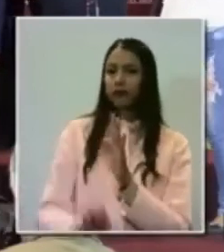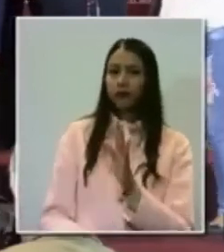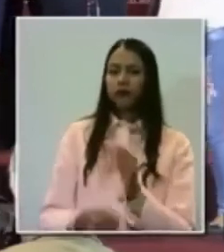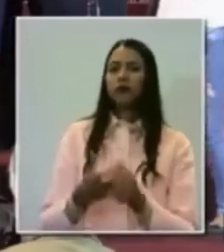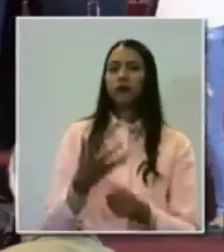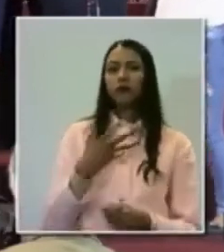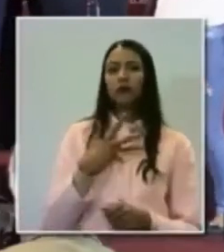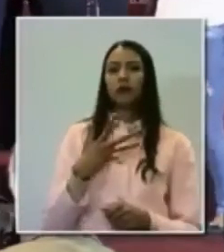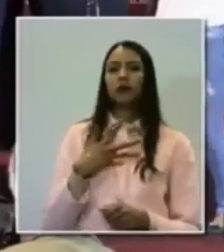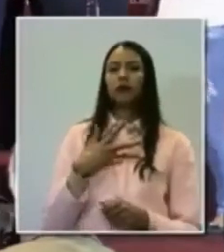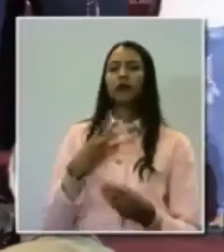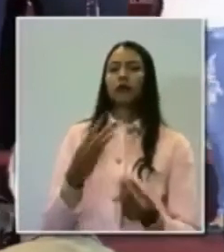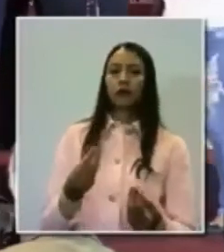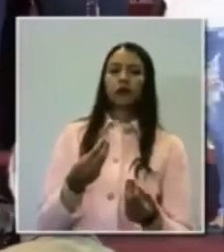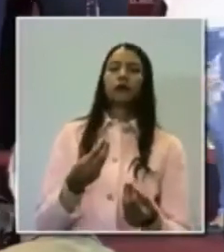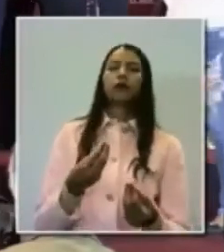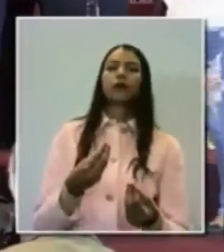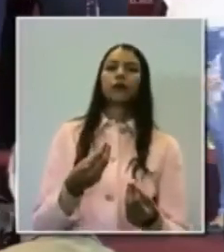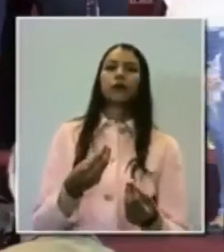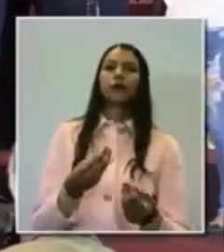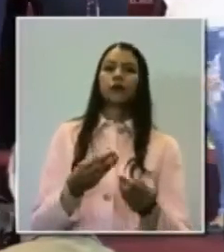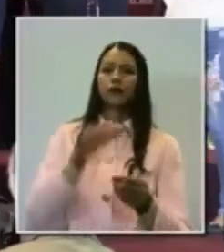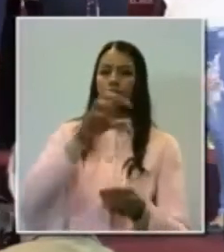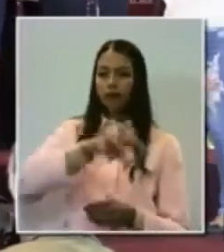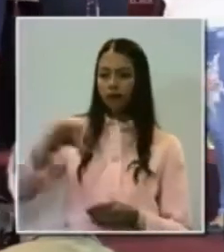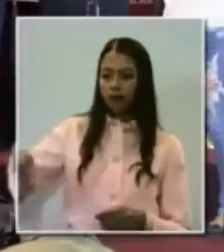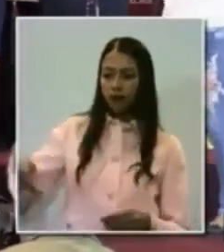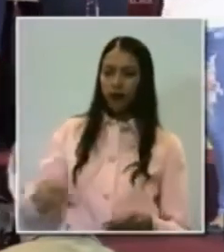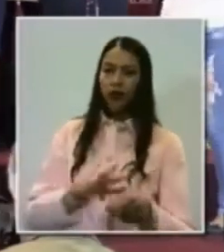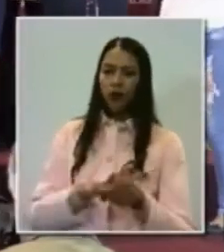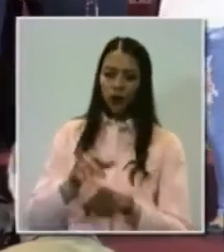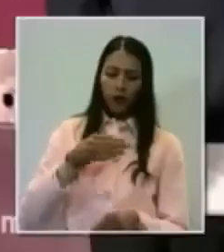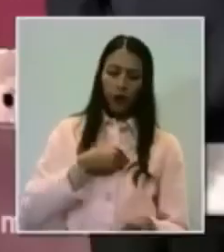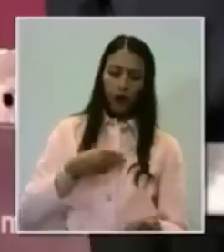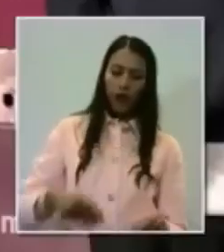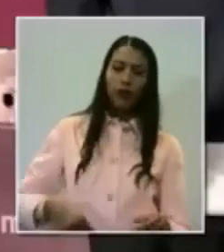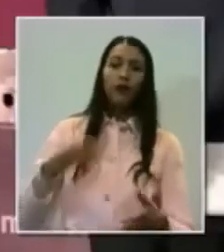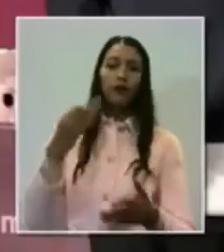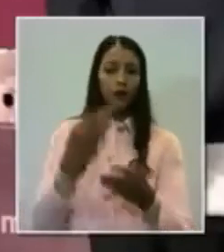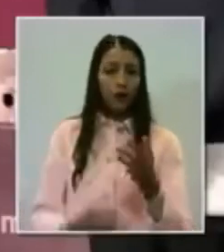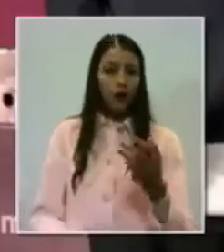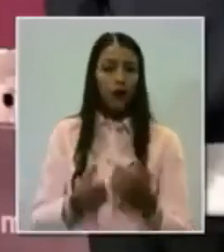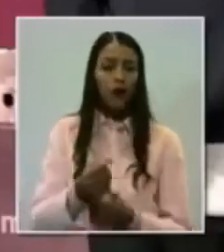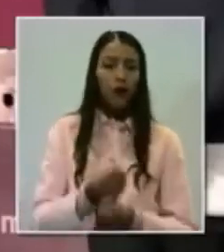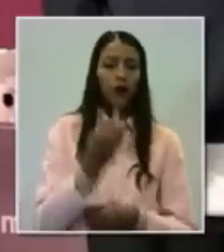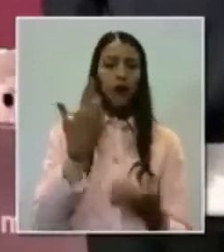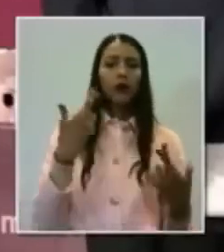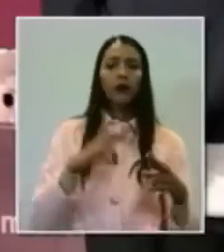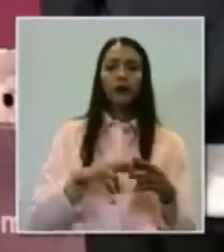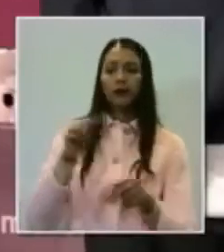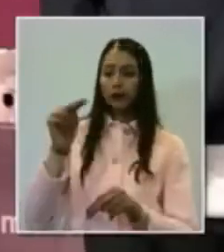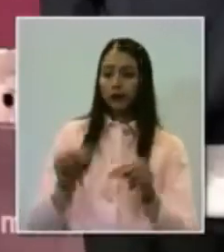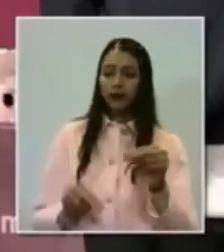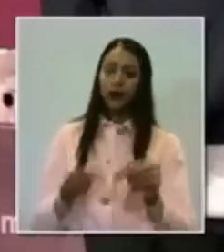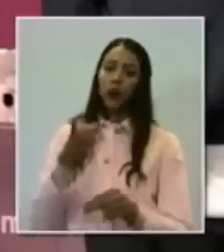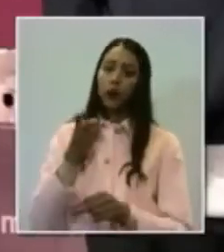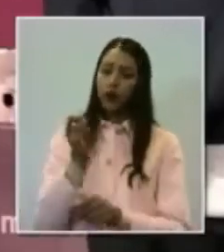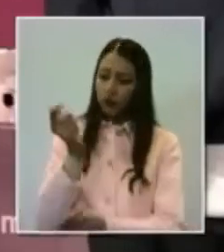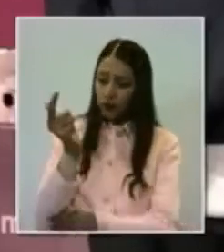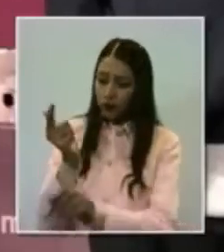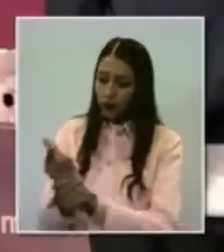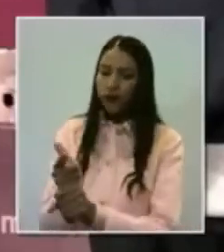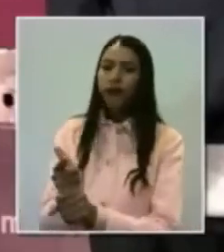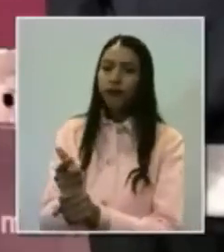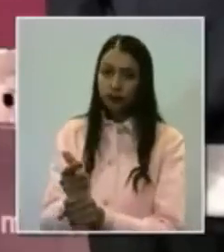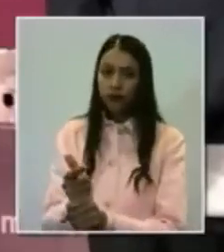lo tenemos identificado por municipio, ¿sí? Cuáles son los municipios que nos hace falta, cuántos maestros de cada nivel, y con eso